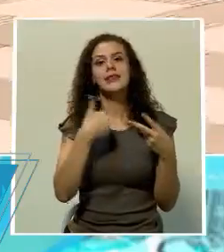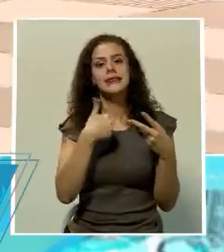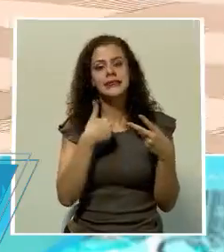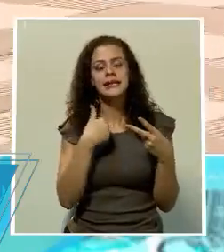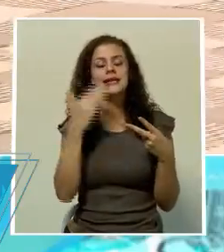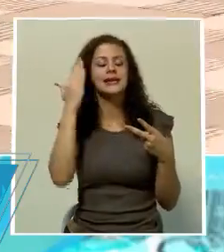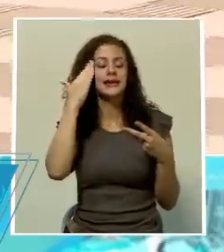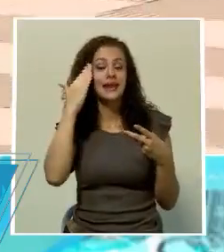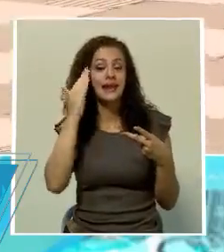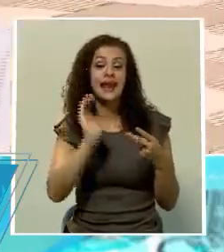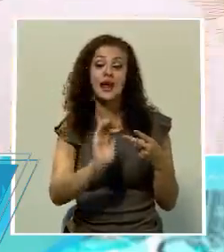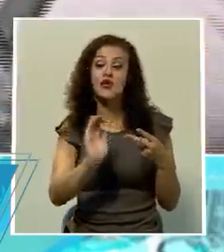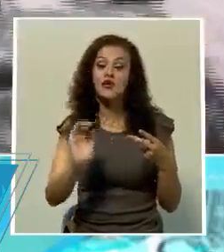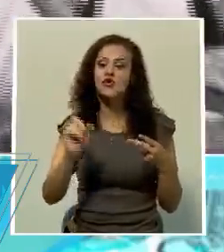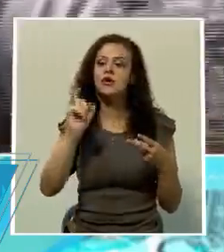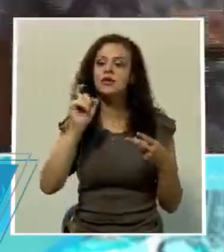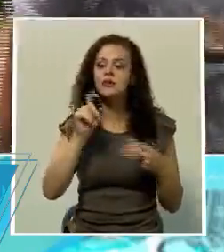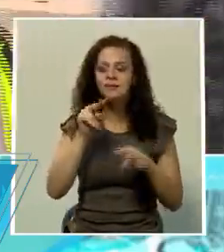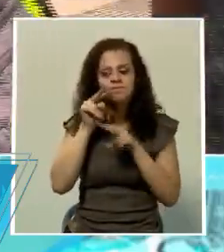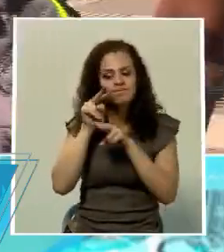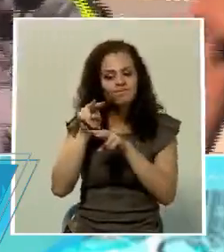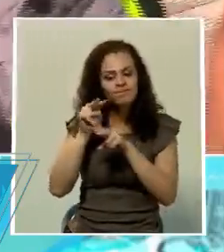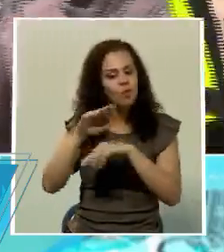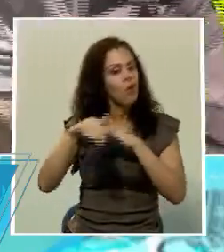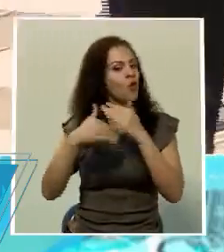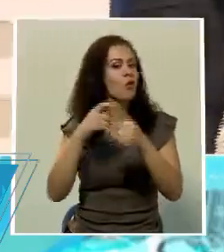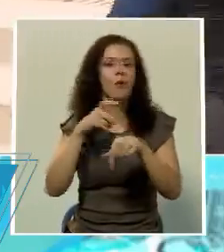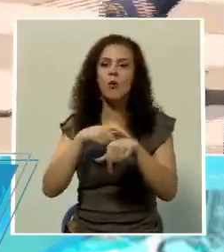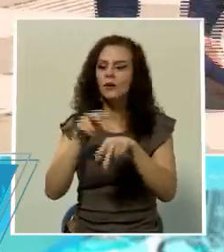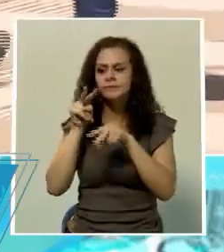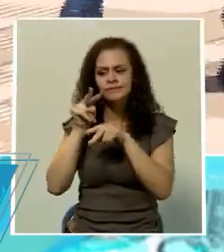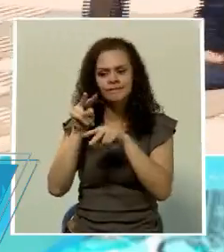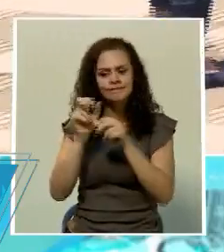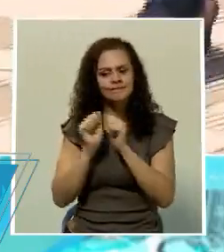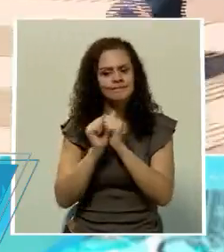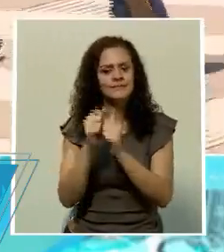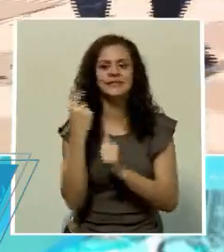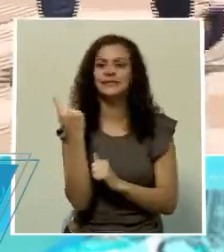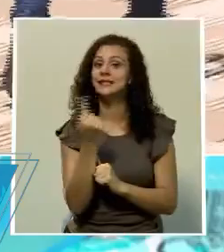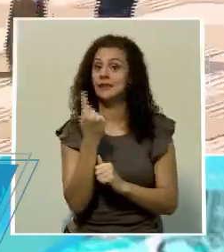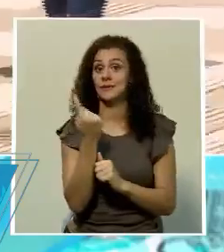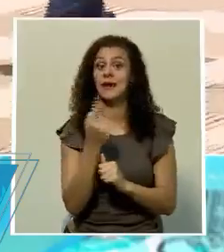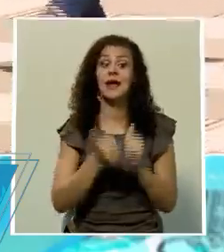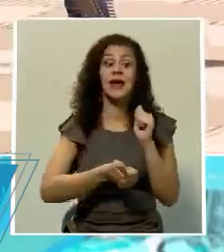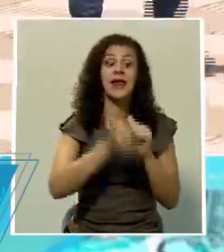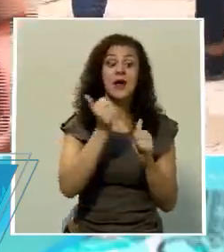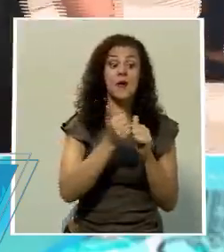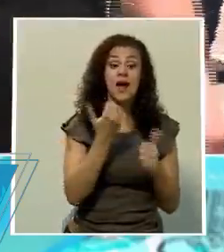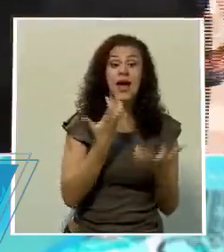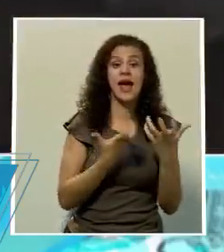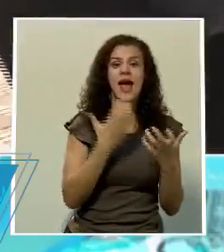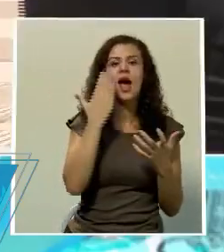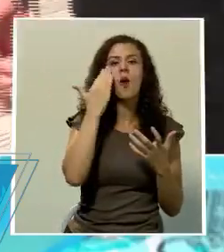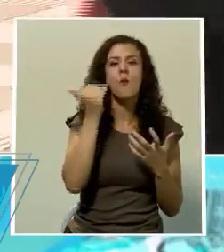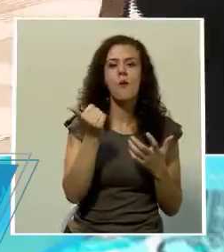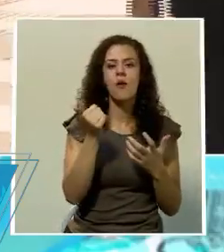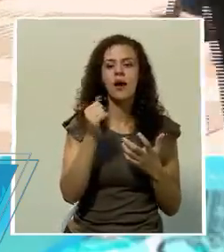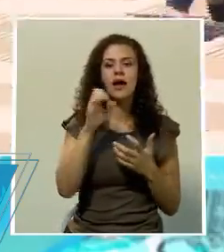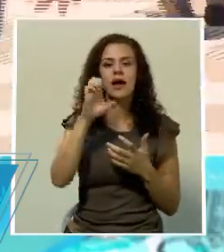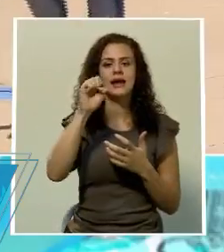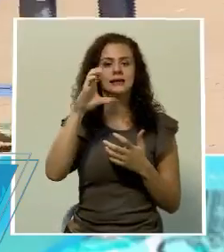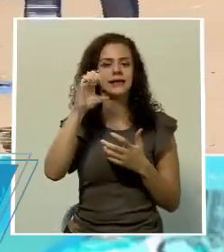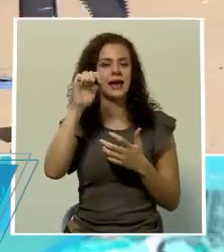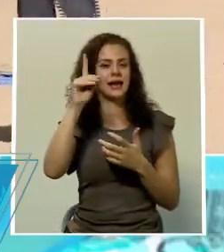en cuenta que los niños deben ser supervisados en todo momento. La mayoría de las quemaduras ocurren por escaldadura.